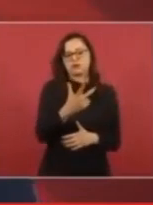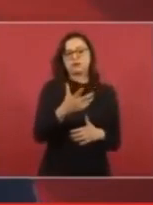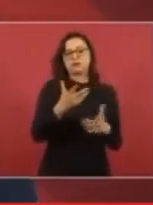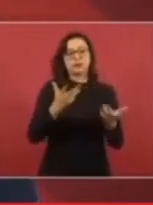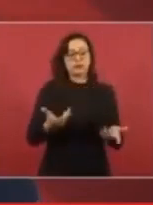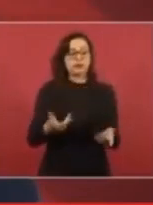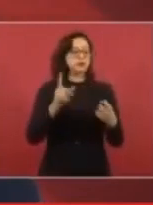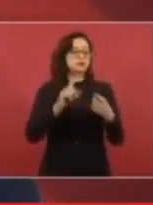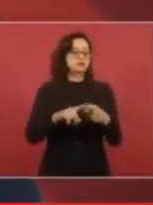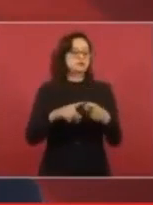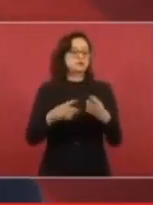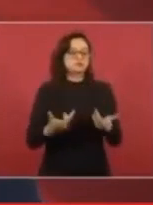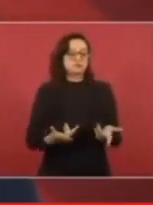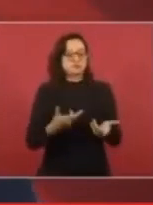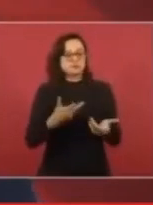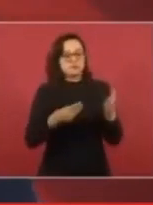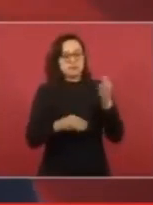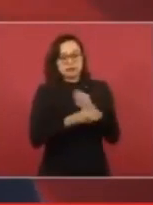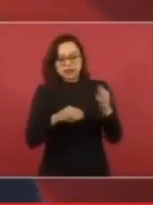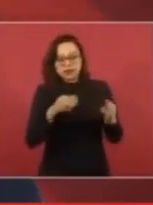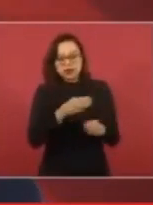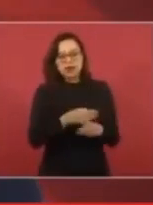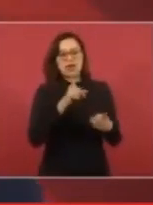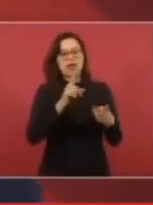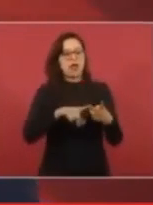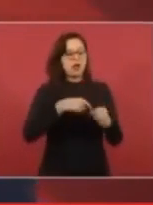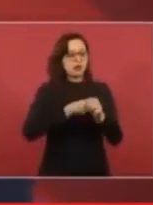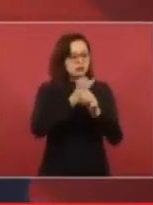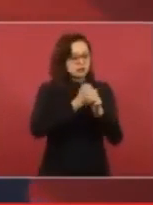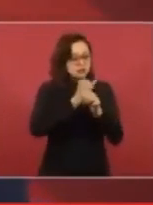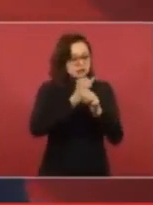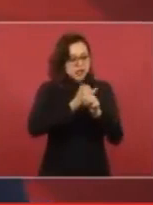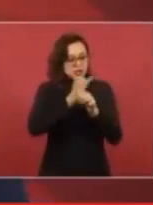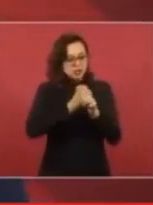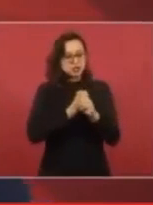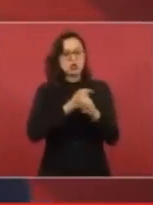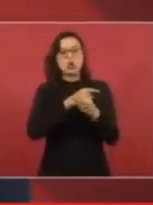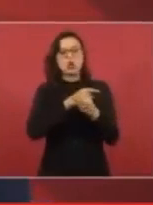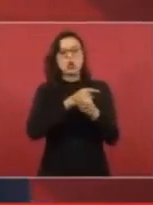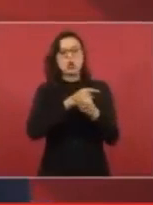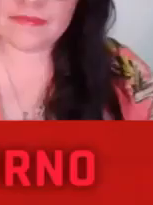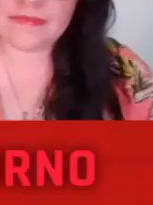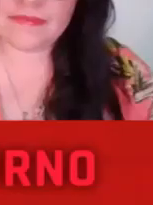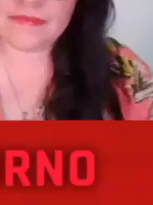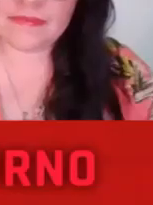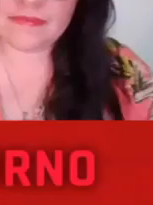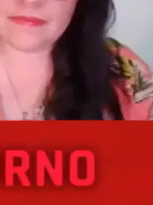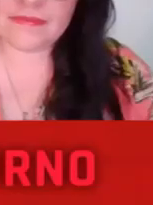todo el apoyo de investigación que se necesita, que se requiere.